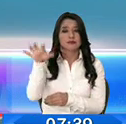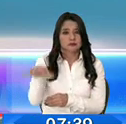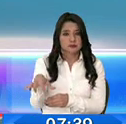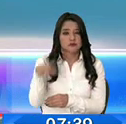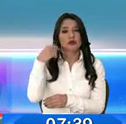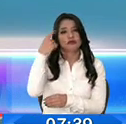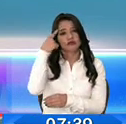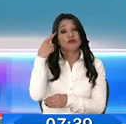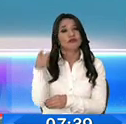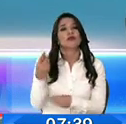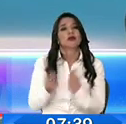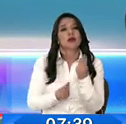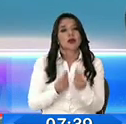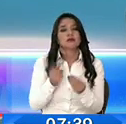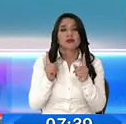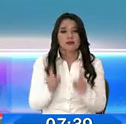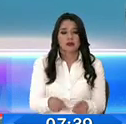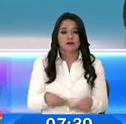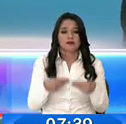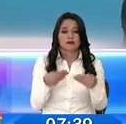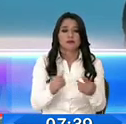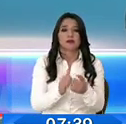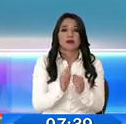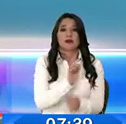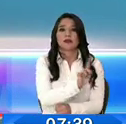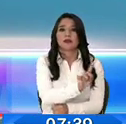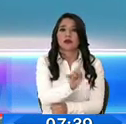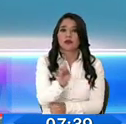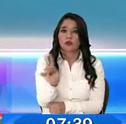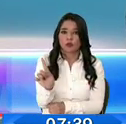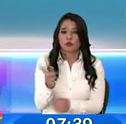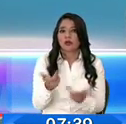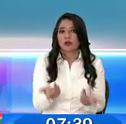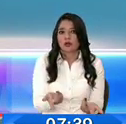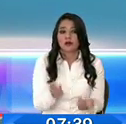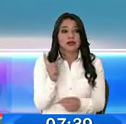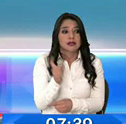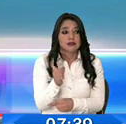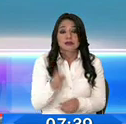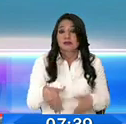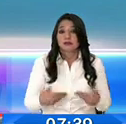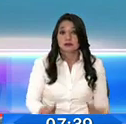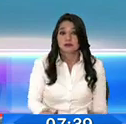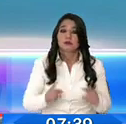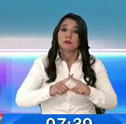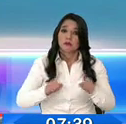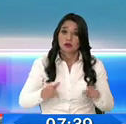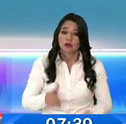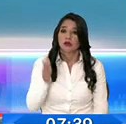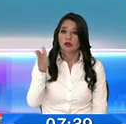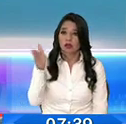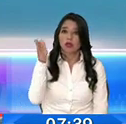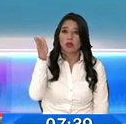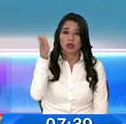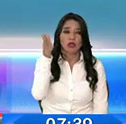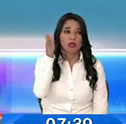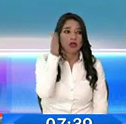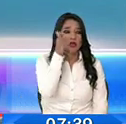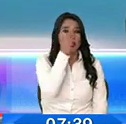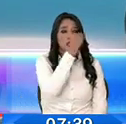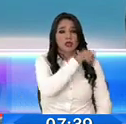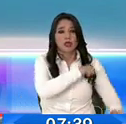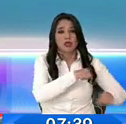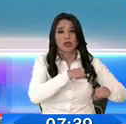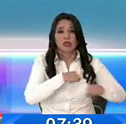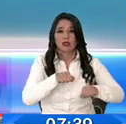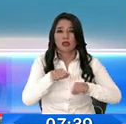gobierno en este caso tendría que entregar a cada una de sus entidades lo que requiere pero nosotros ir a cada una de ellas hacer una